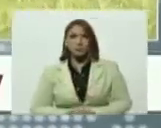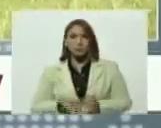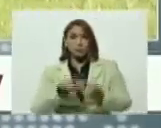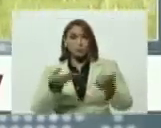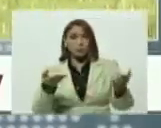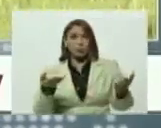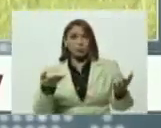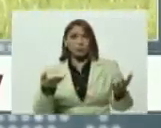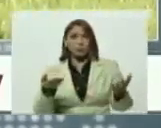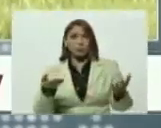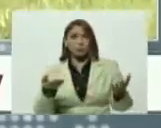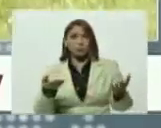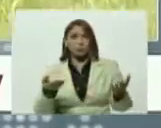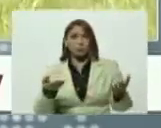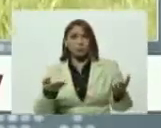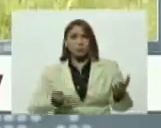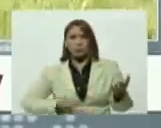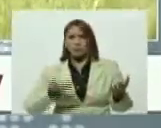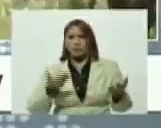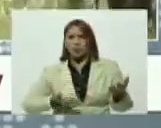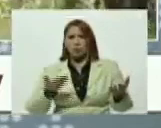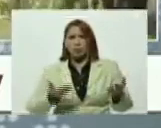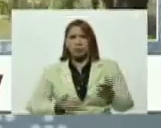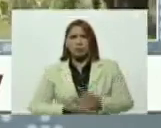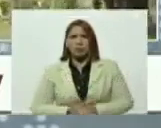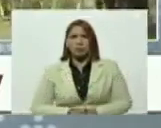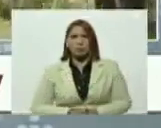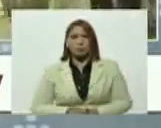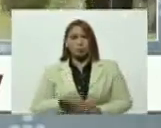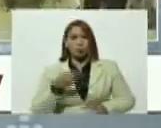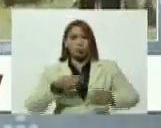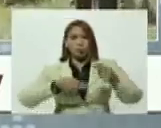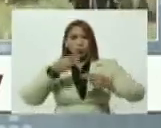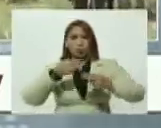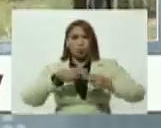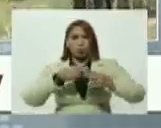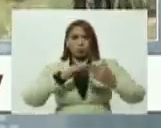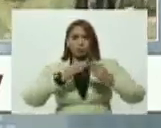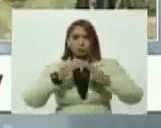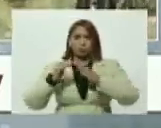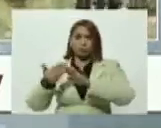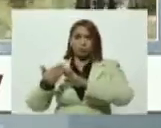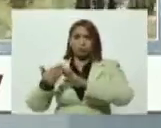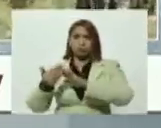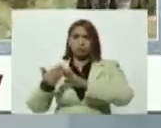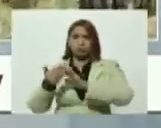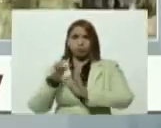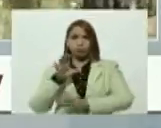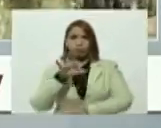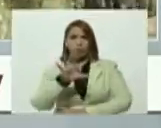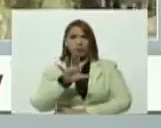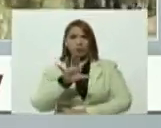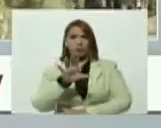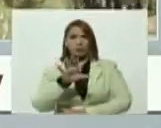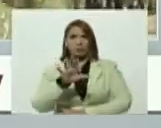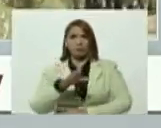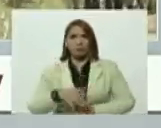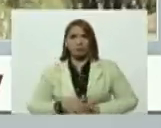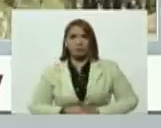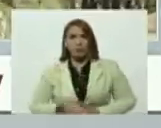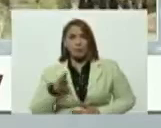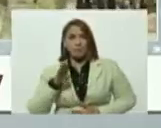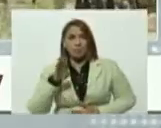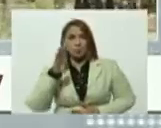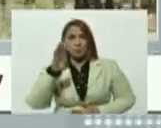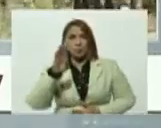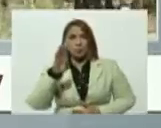son puntal, vanguardia de la construcción comunera de la patria del futuro, de